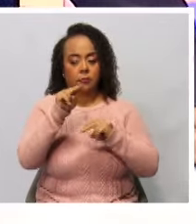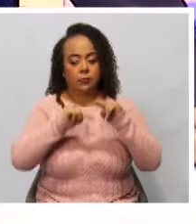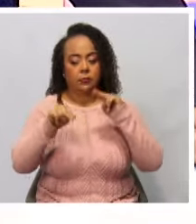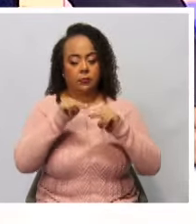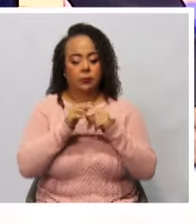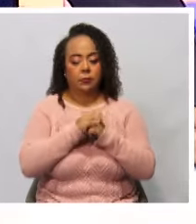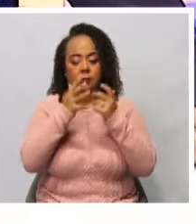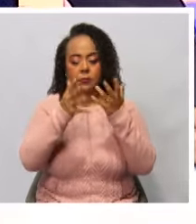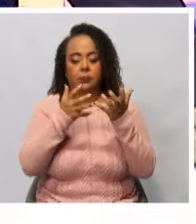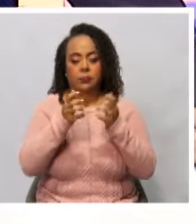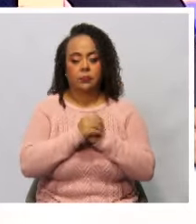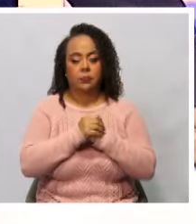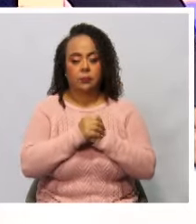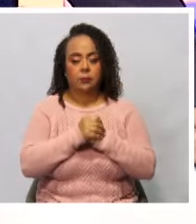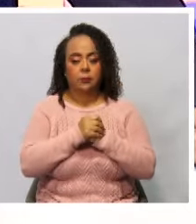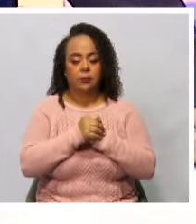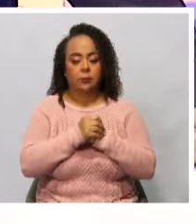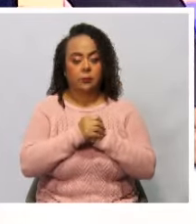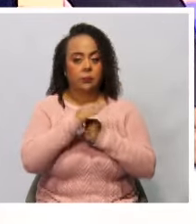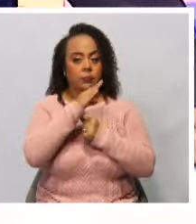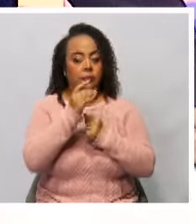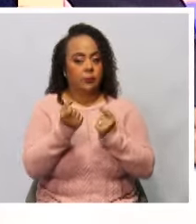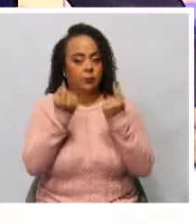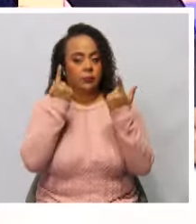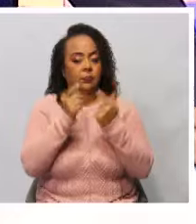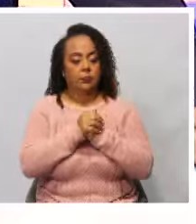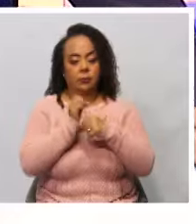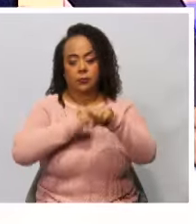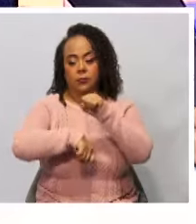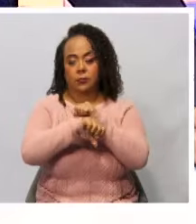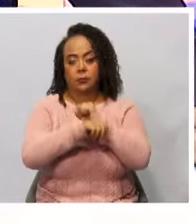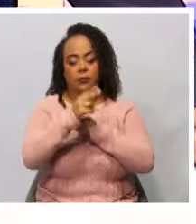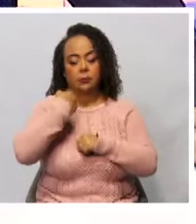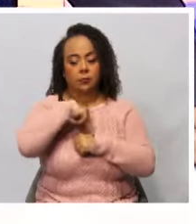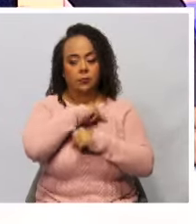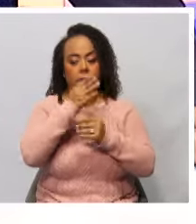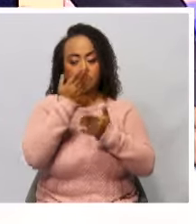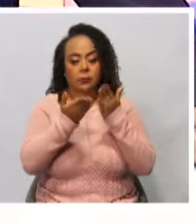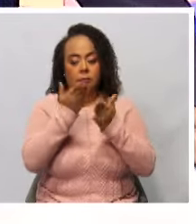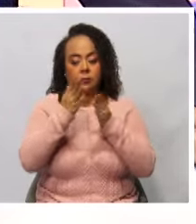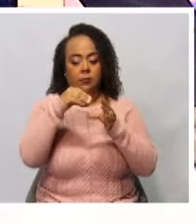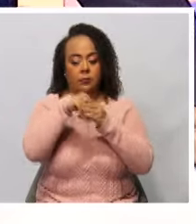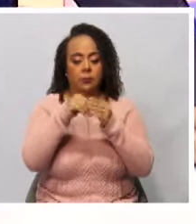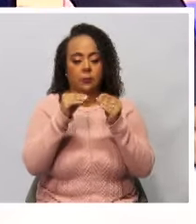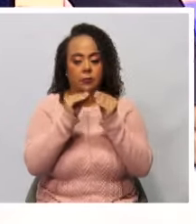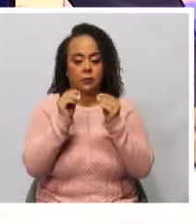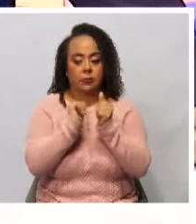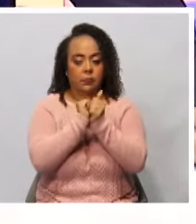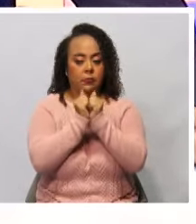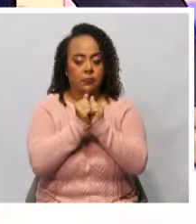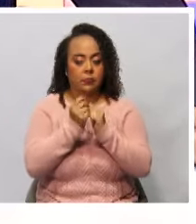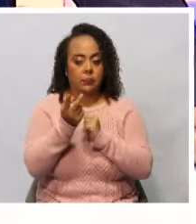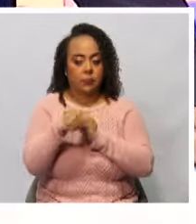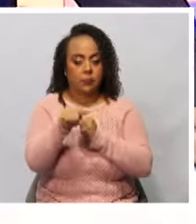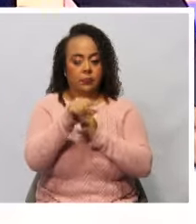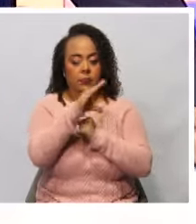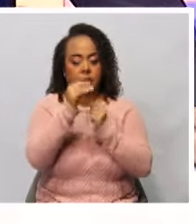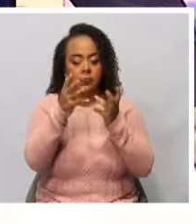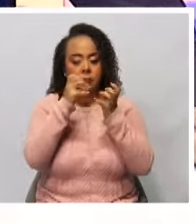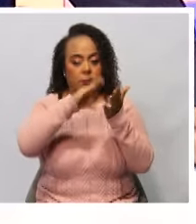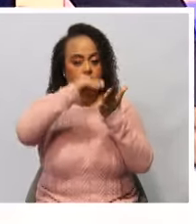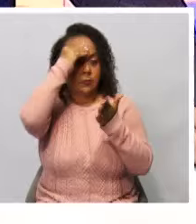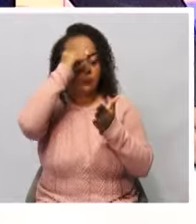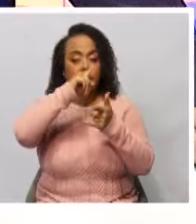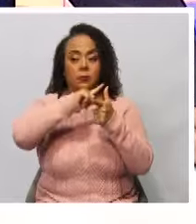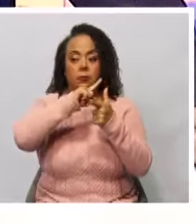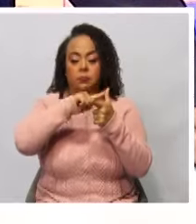lo que quieren hacer, entienden que el fútbol nuestro es tal vez a nivel interno más competitivo que el de ellos y quieren aprender.